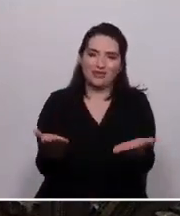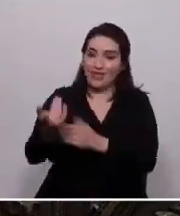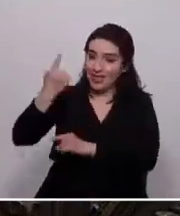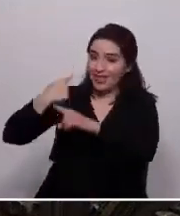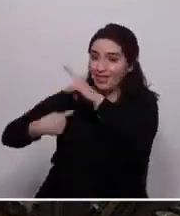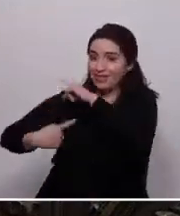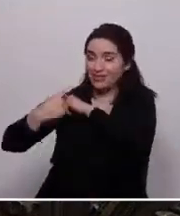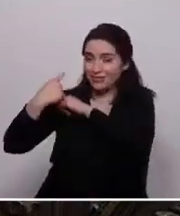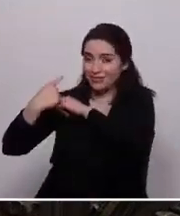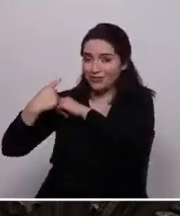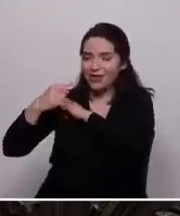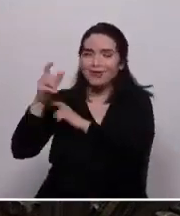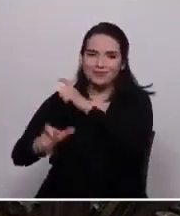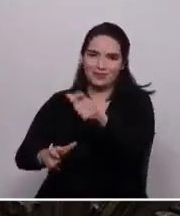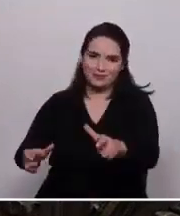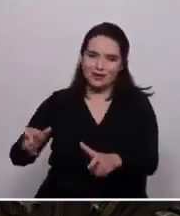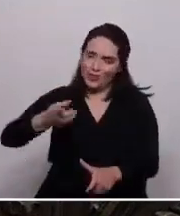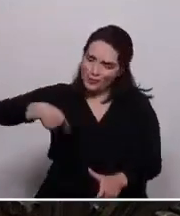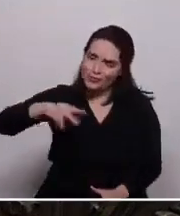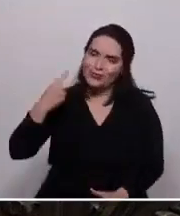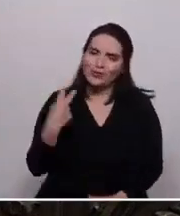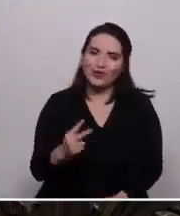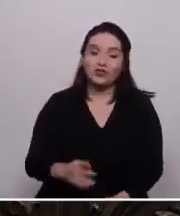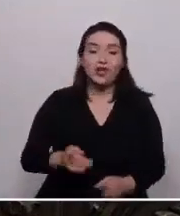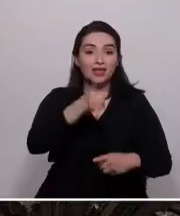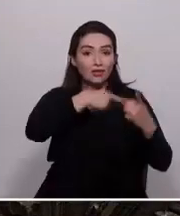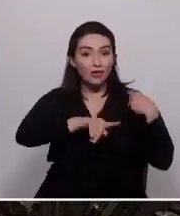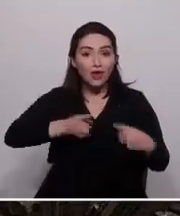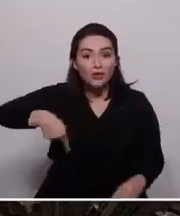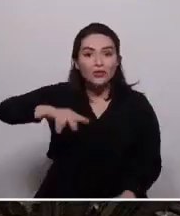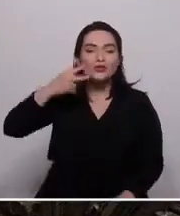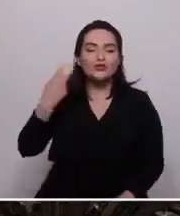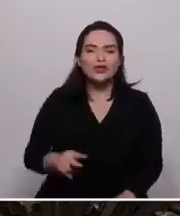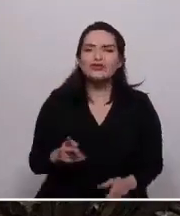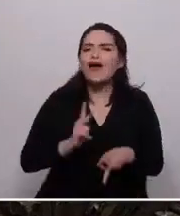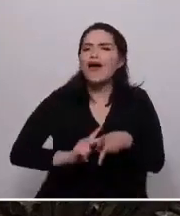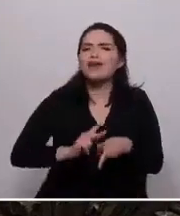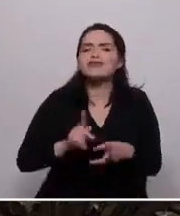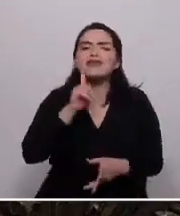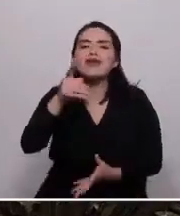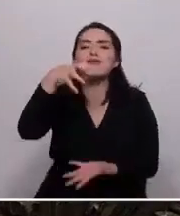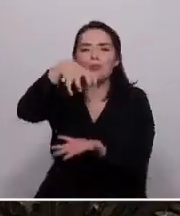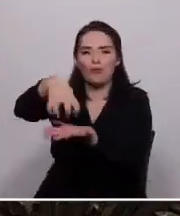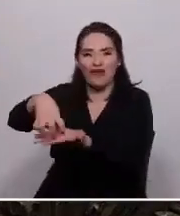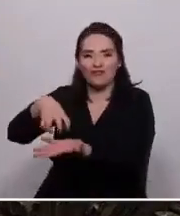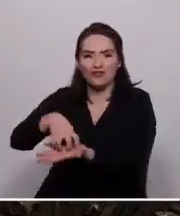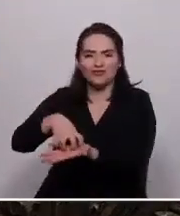y por nuestra gente, porque la historia es nuestra y la hacen los pueblos. Muchas gracias.